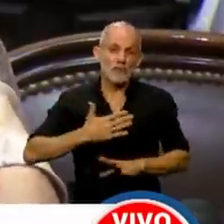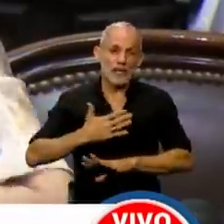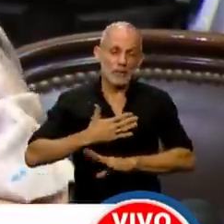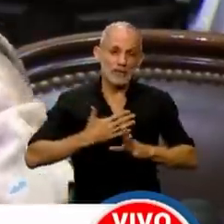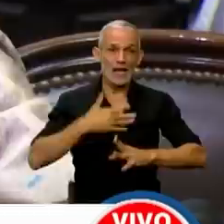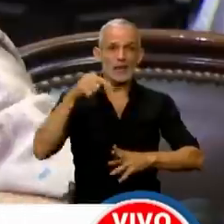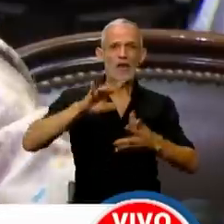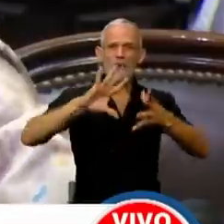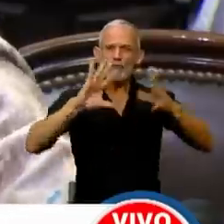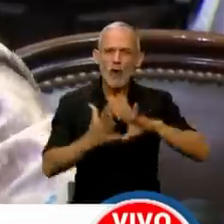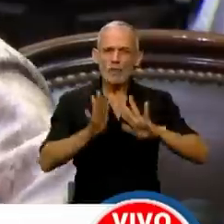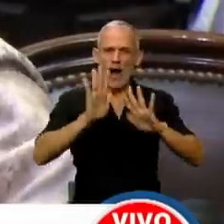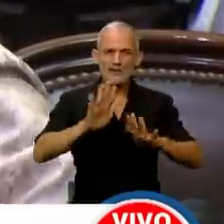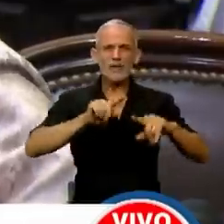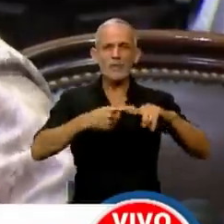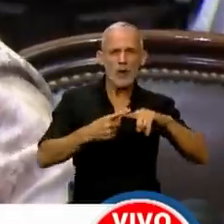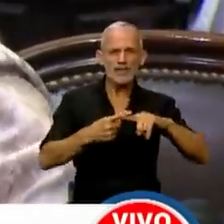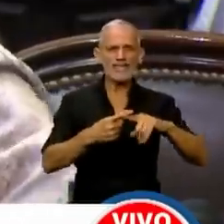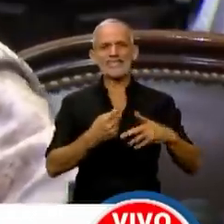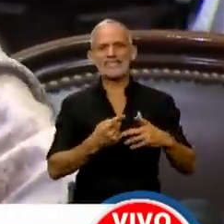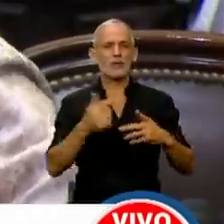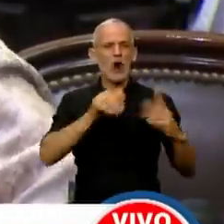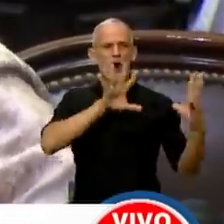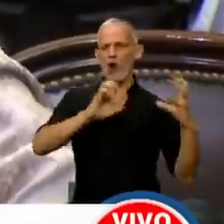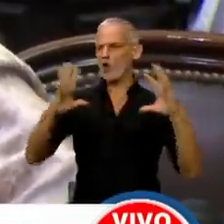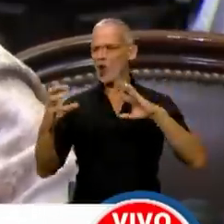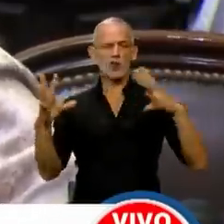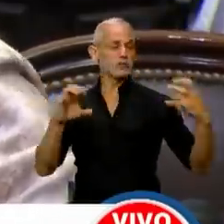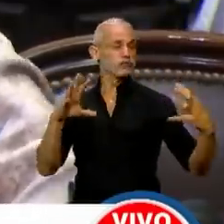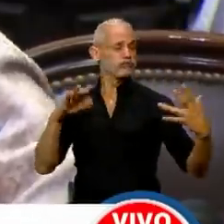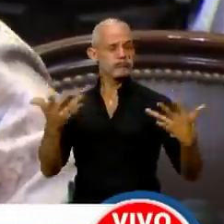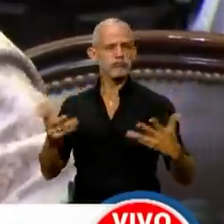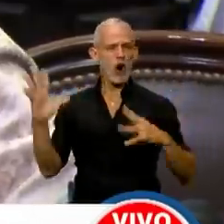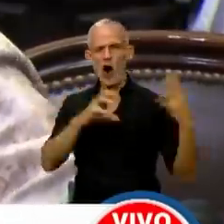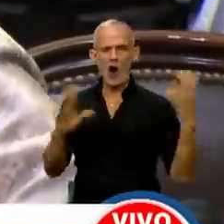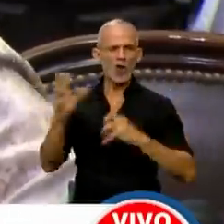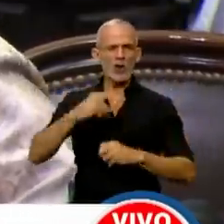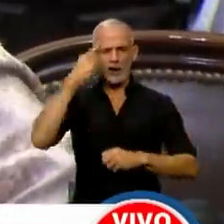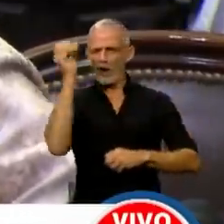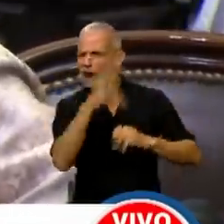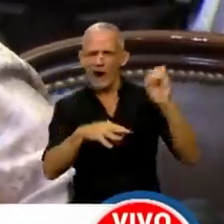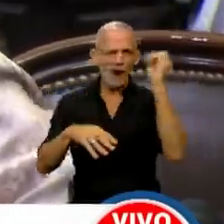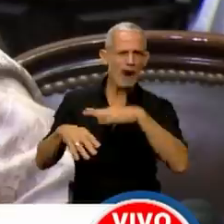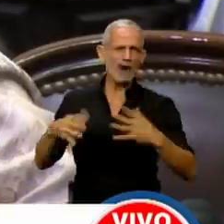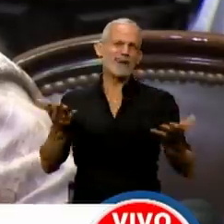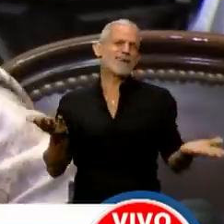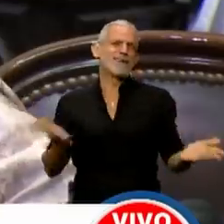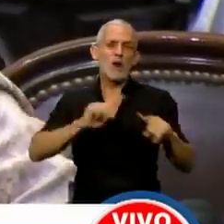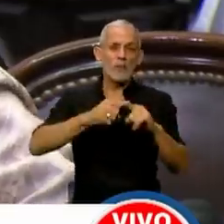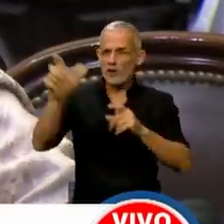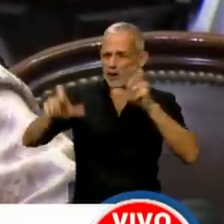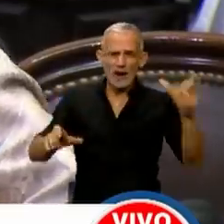lamentablemente esta manera de hacer política, odiándose entre los políticos, desconfiándose entre los